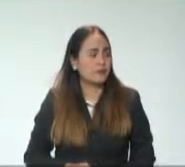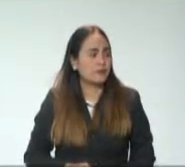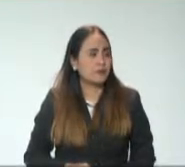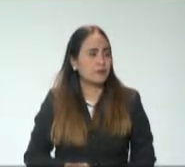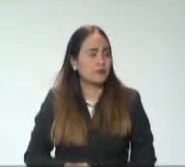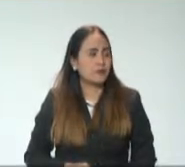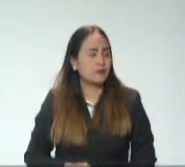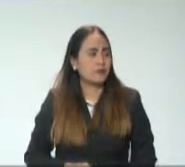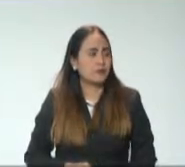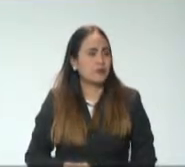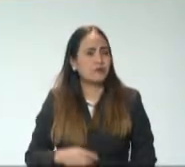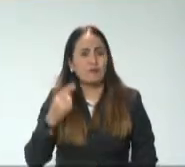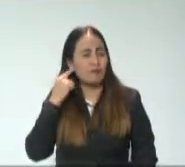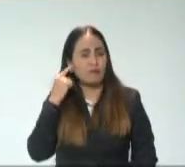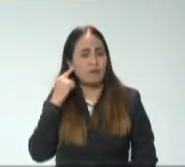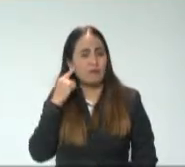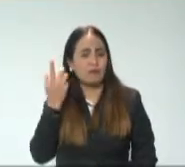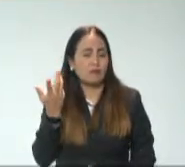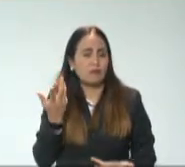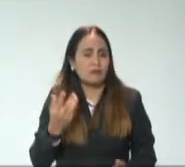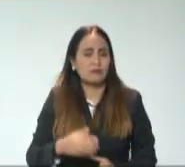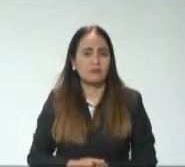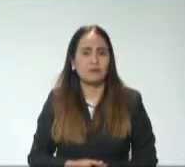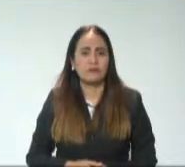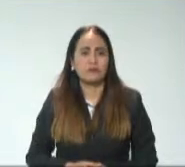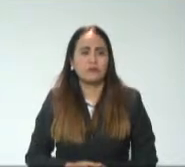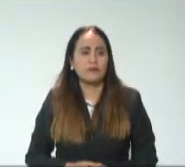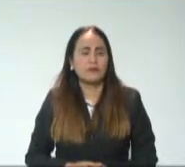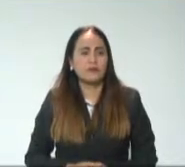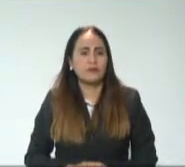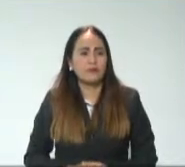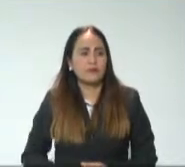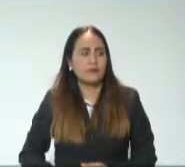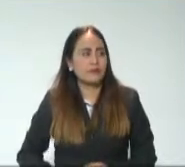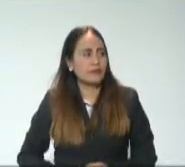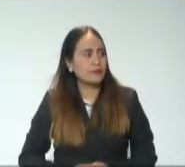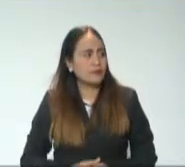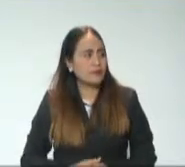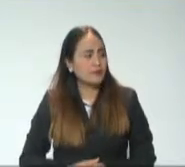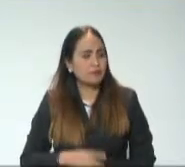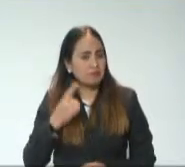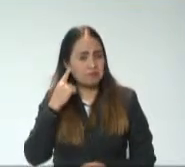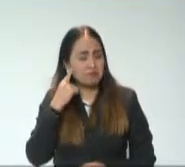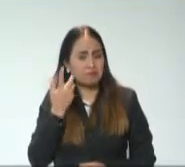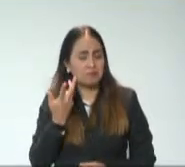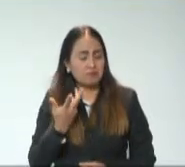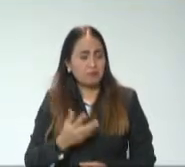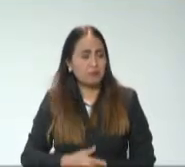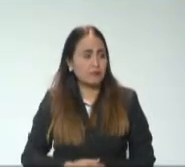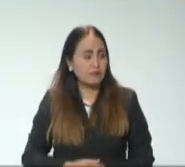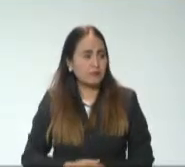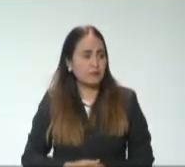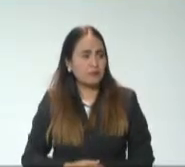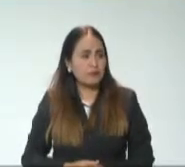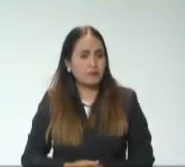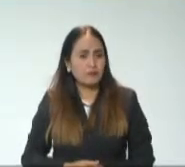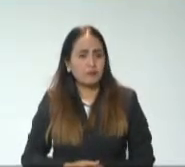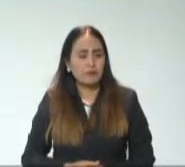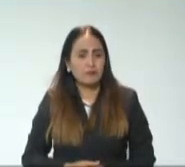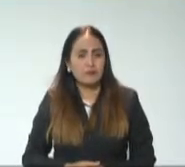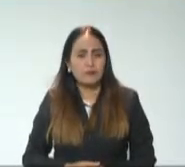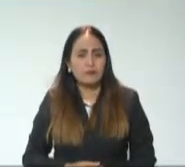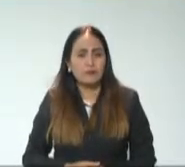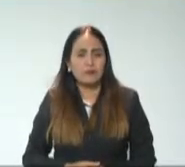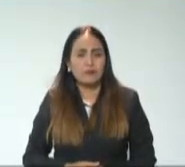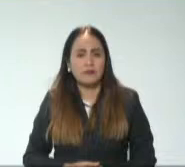bueno yo solamente quería cerrar eh este panel eh hablando de de mi programa del programa